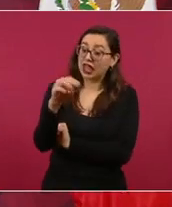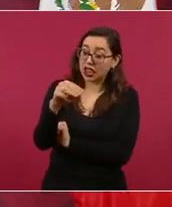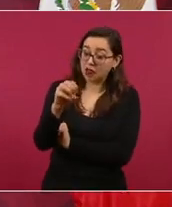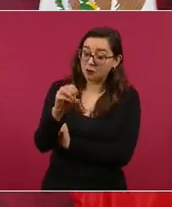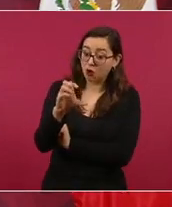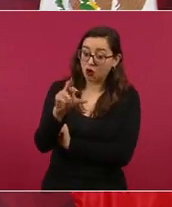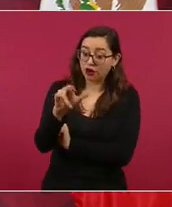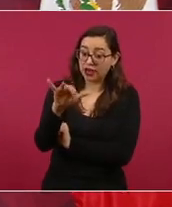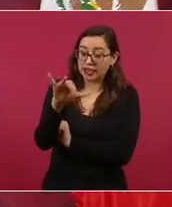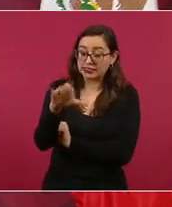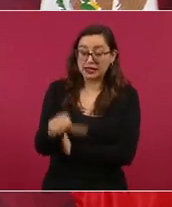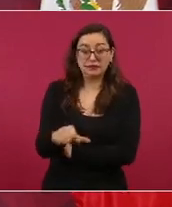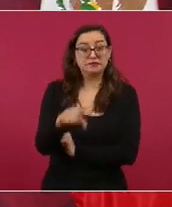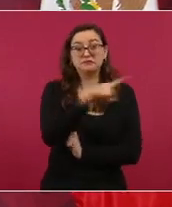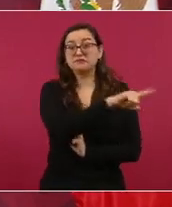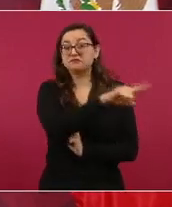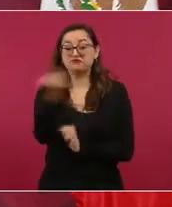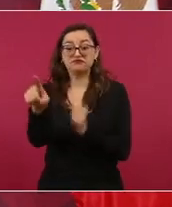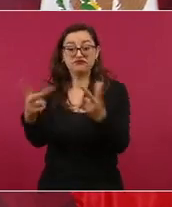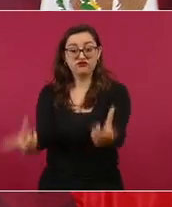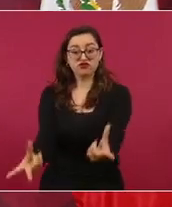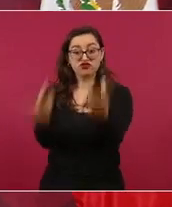y la rechazan.